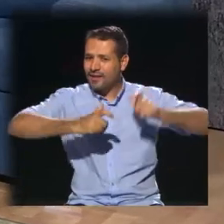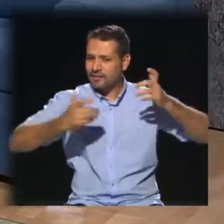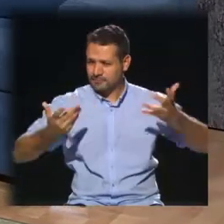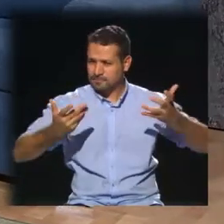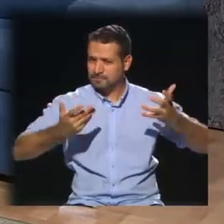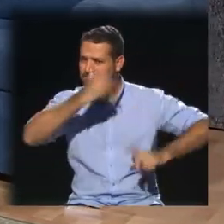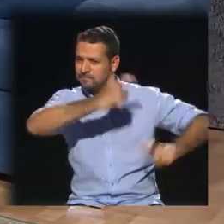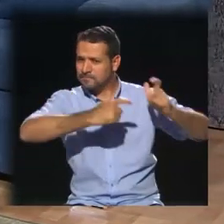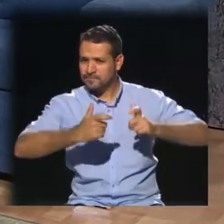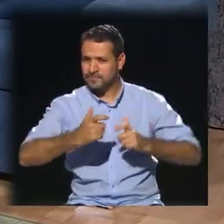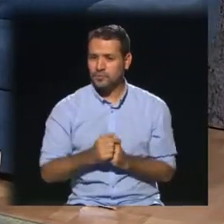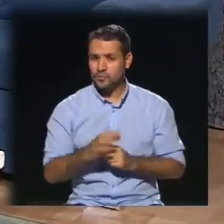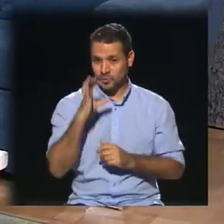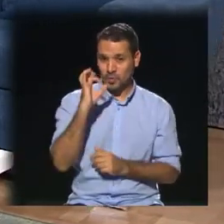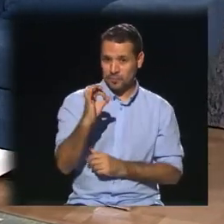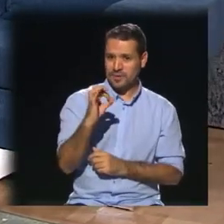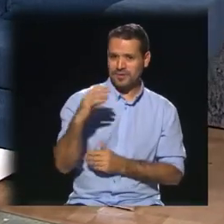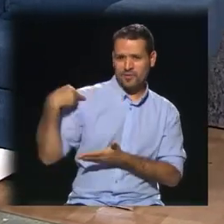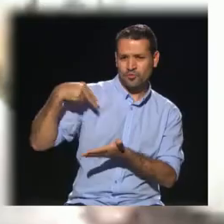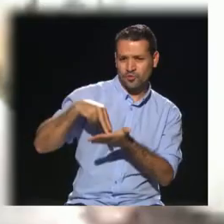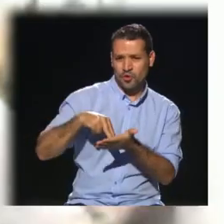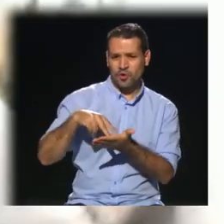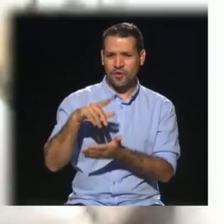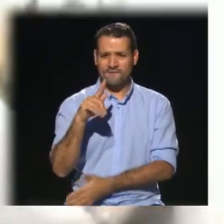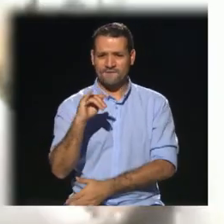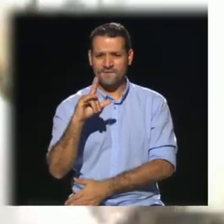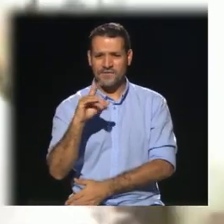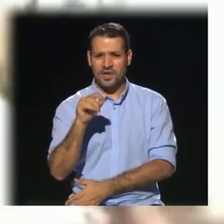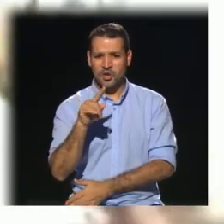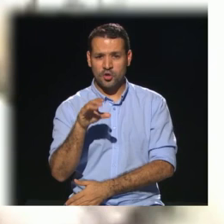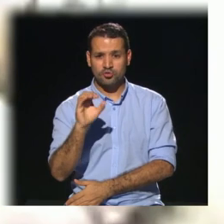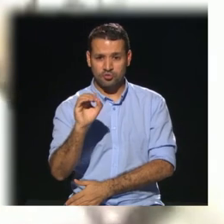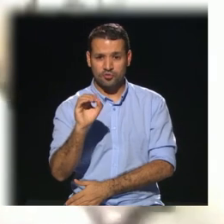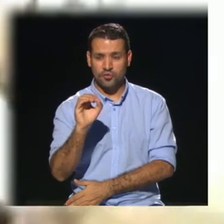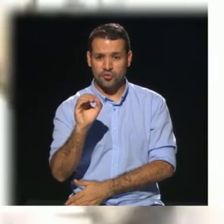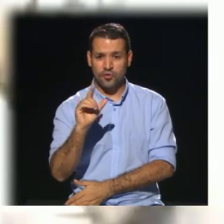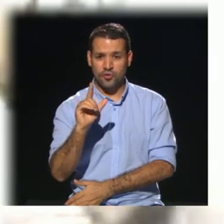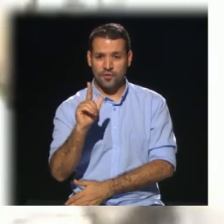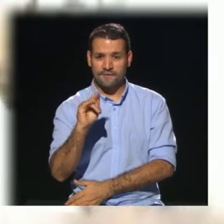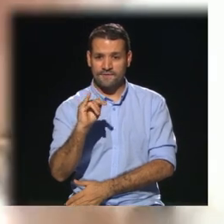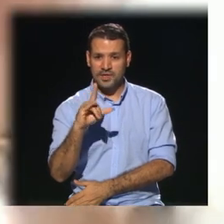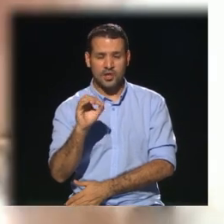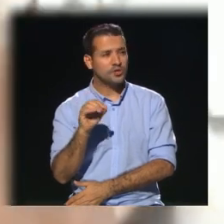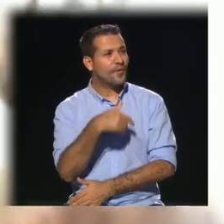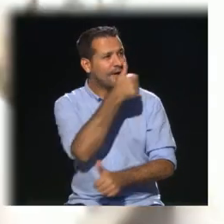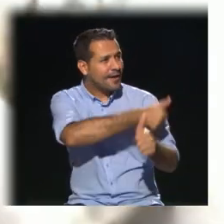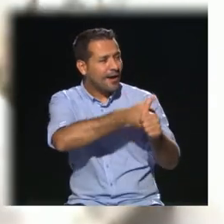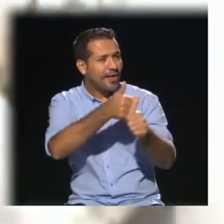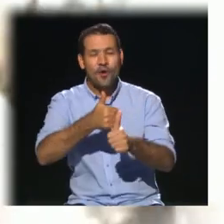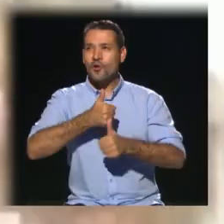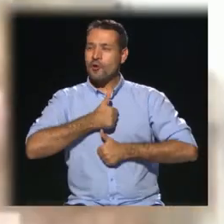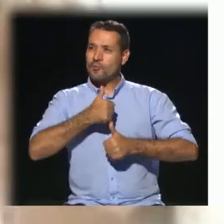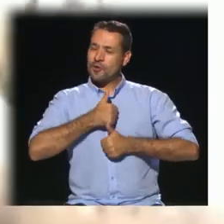Píndaro, que es un filósofo clásico, nos dejó una frase bien especial, y es: llega a ser quien eres. Y para mí